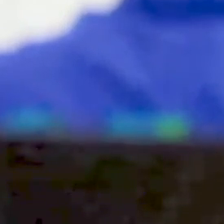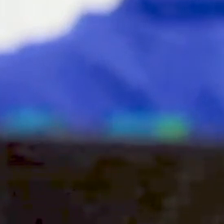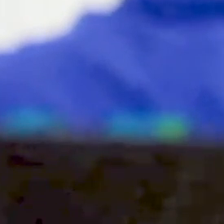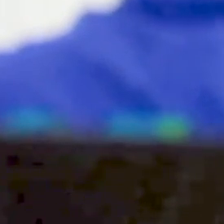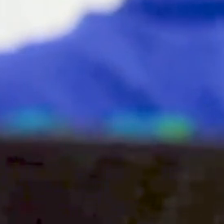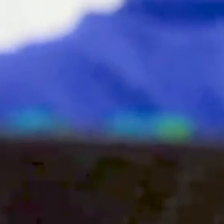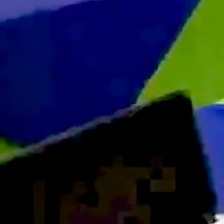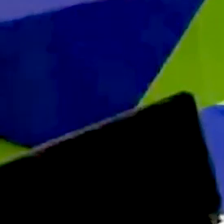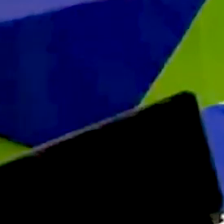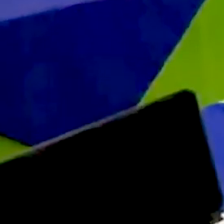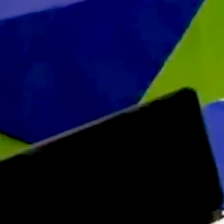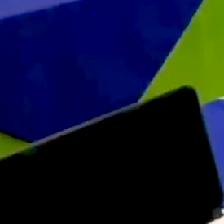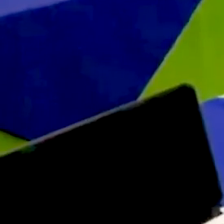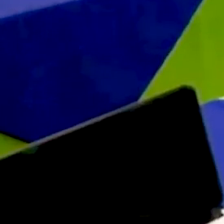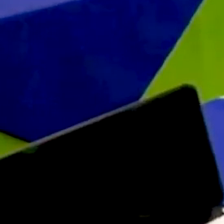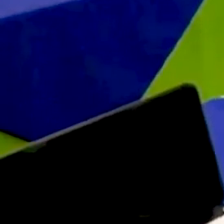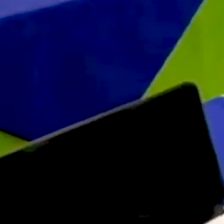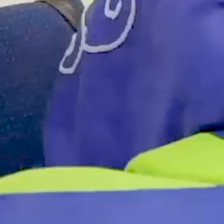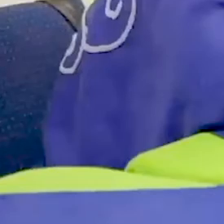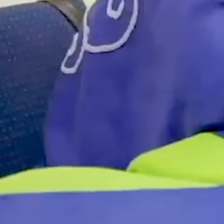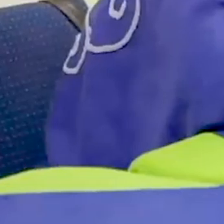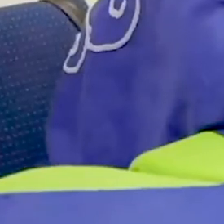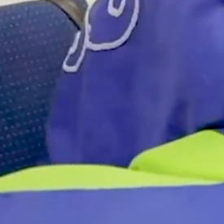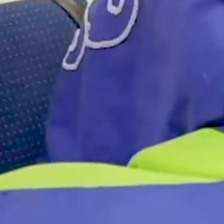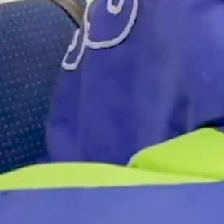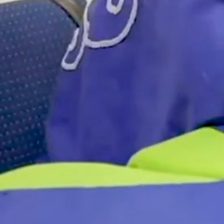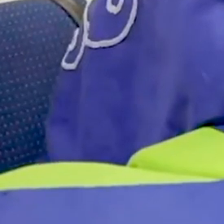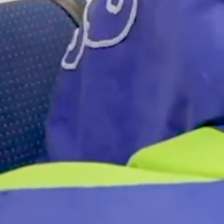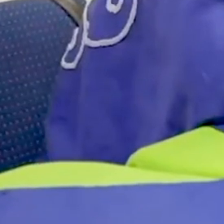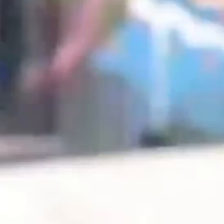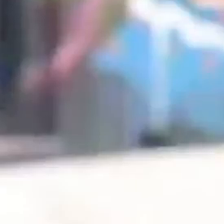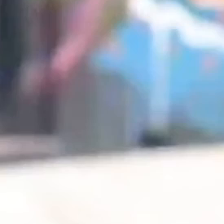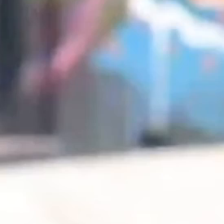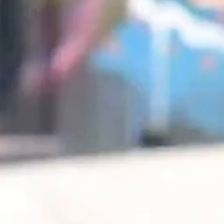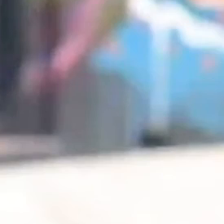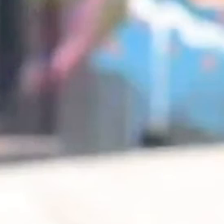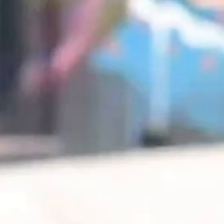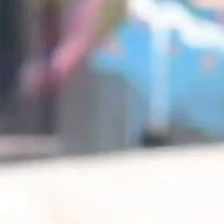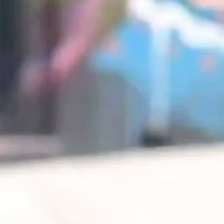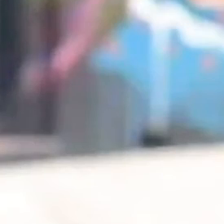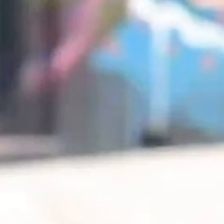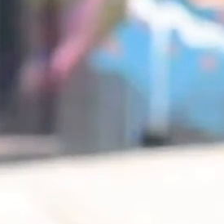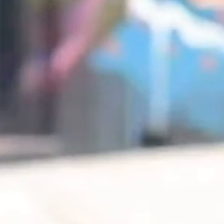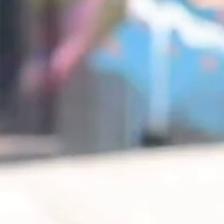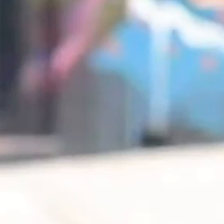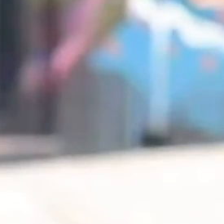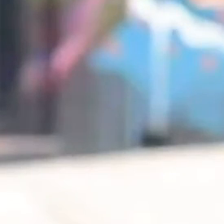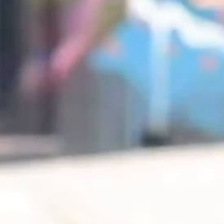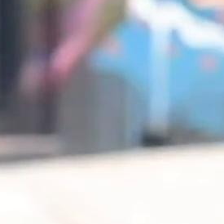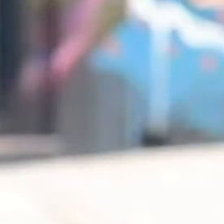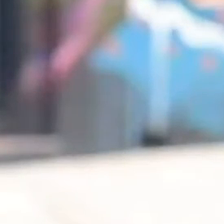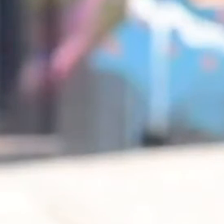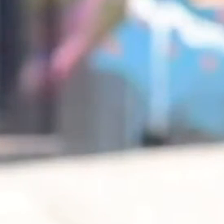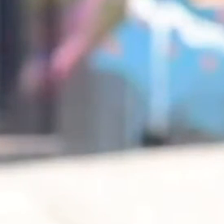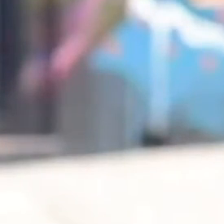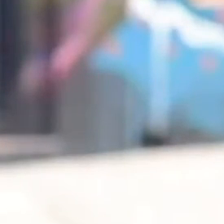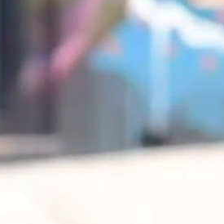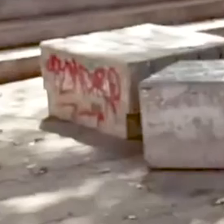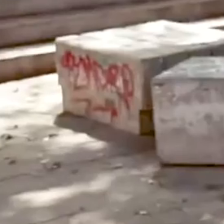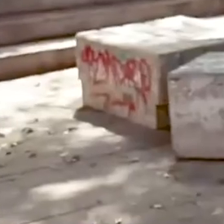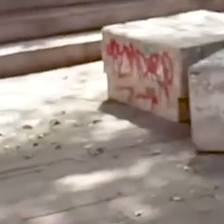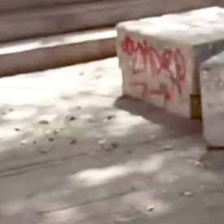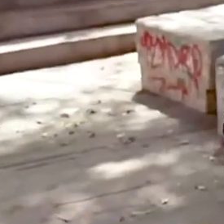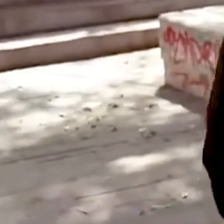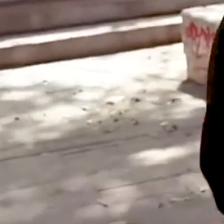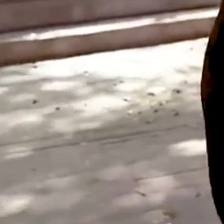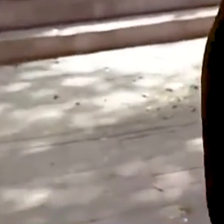de diálogo sobre los mecanismos de acceso a tierras en Tierra Alta, Córdoba. He alzado mi voz porque así podemos ser escuchadas y nos